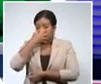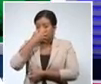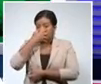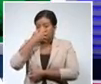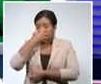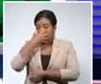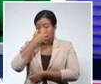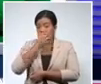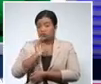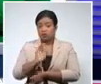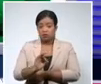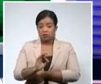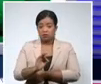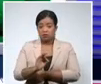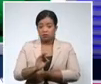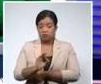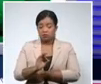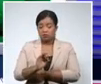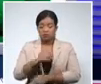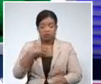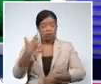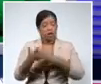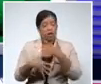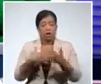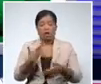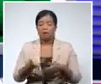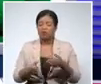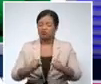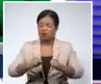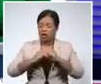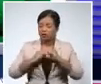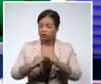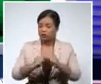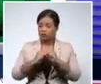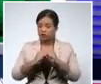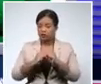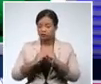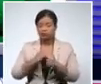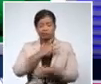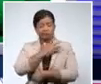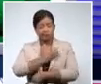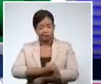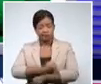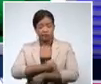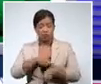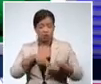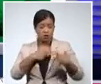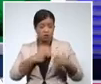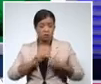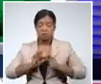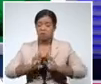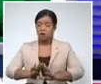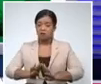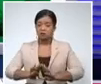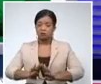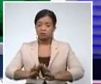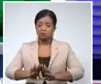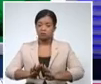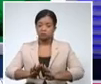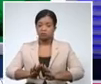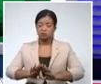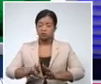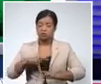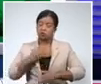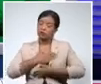una inestabilidad hemodinámica muy fuerte, y lamentablemente hace una parada cardiorrespiratoria, que tampoco